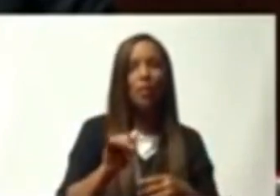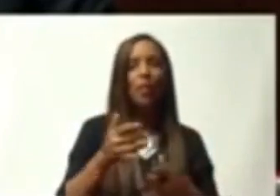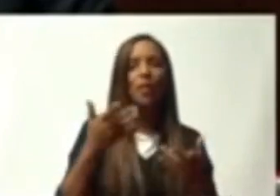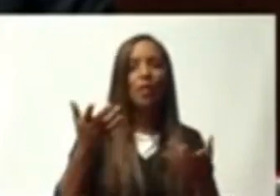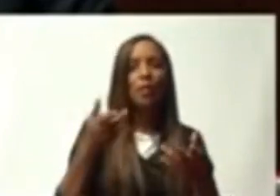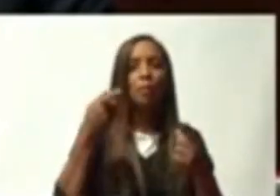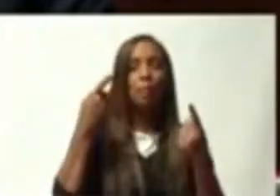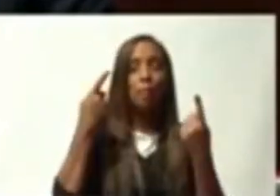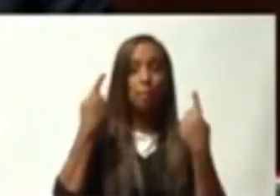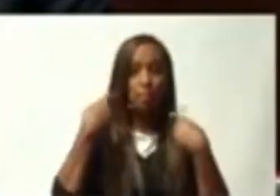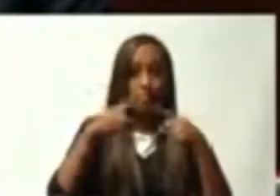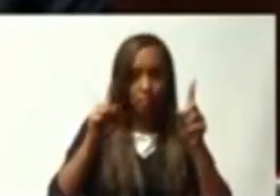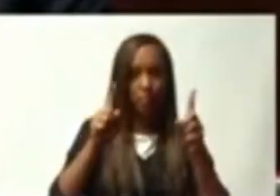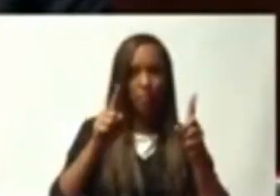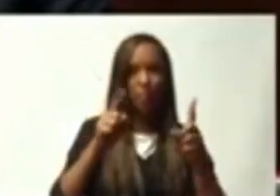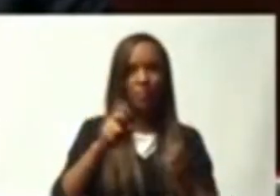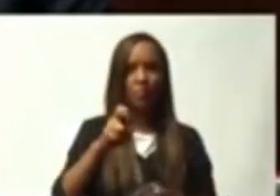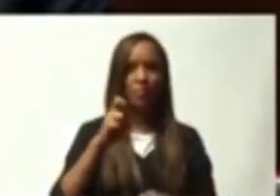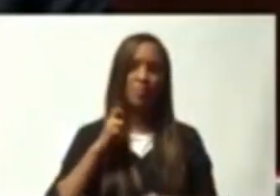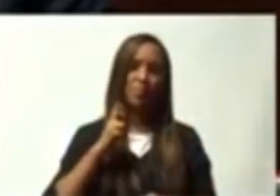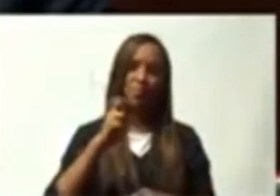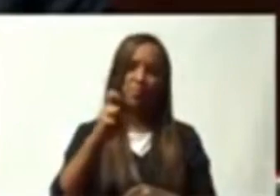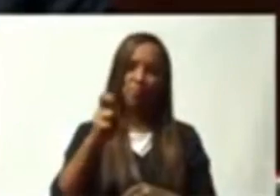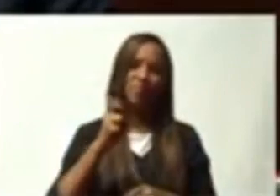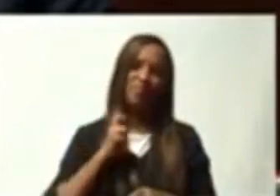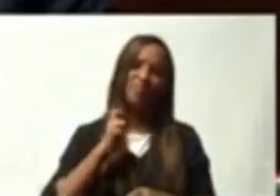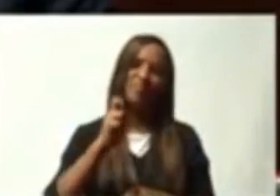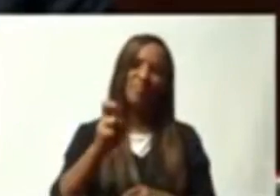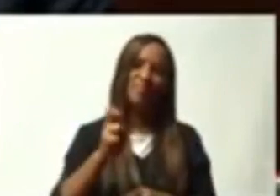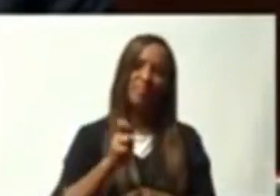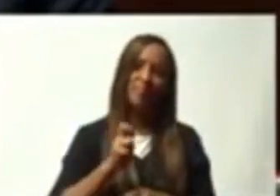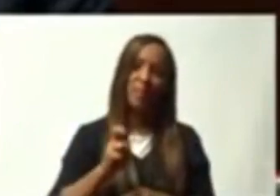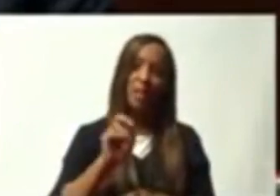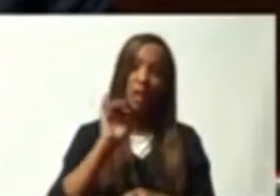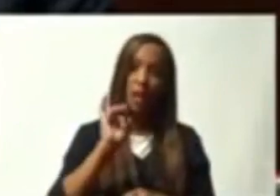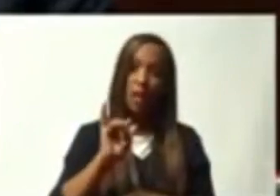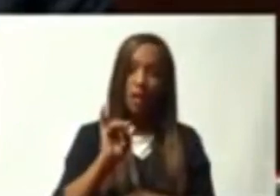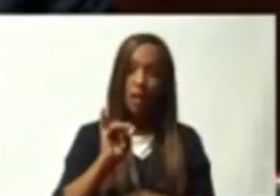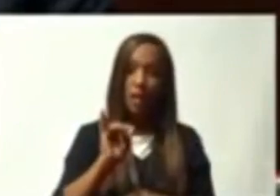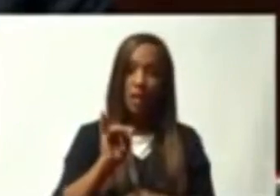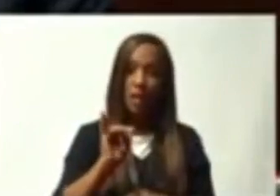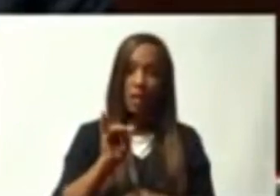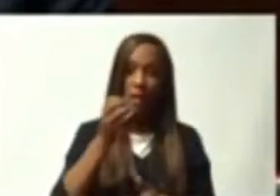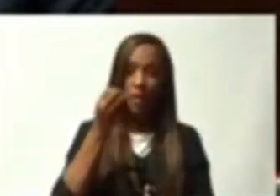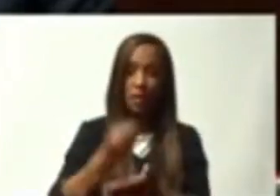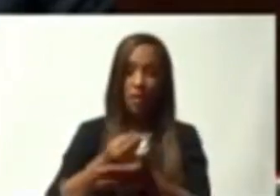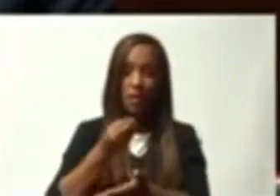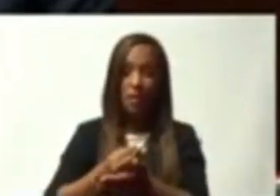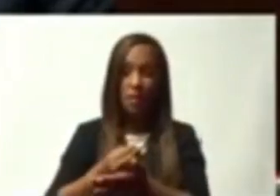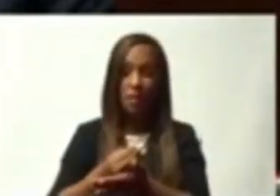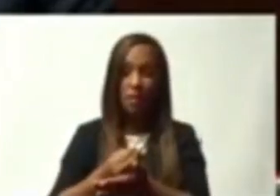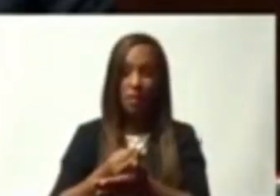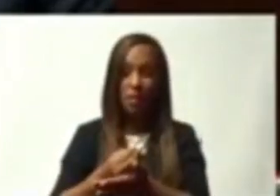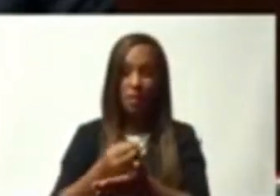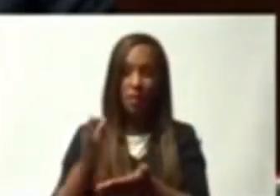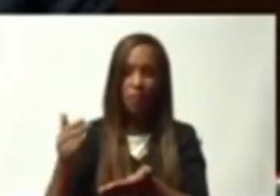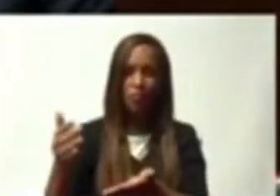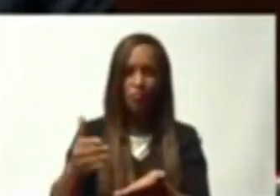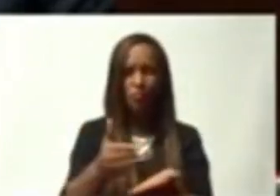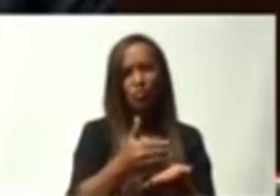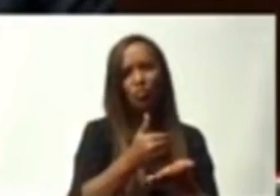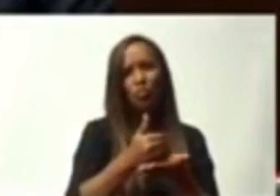generaba alrededor de 2.500 millones de pesos todos los años desde el